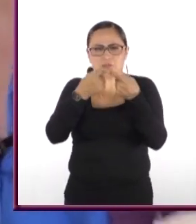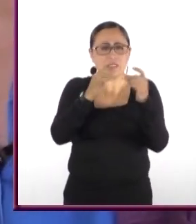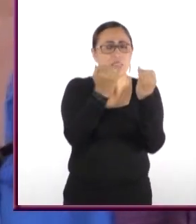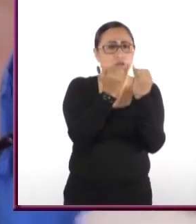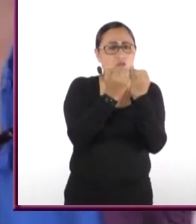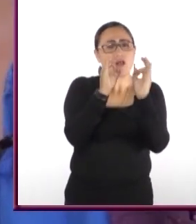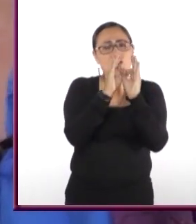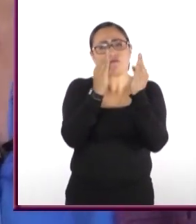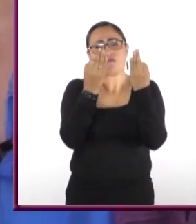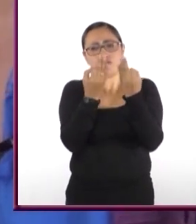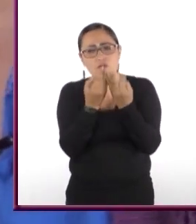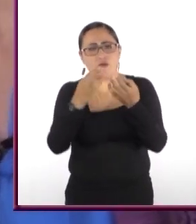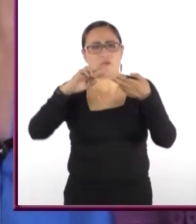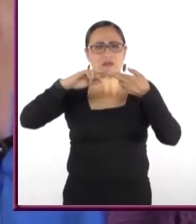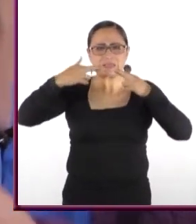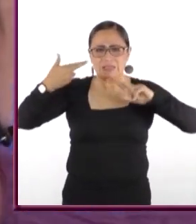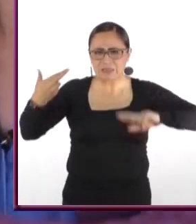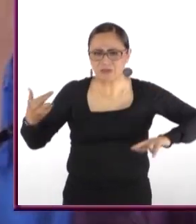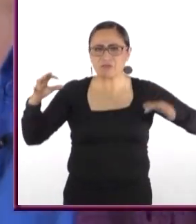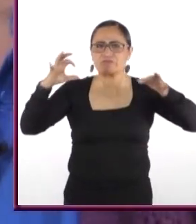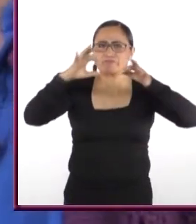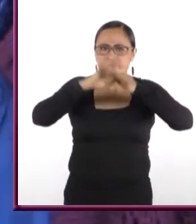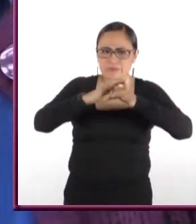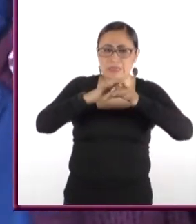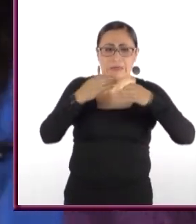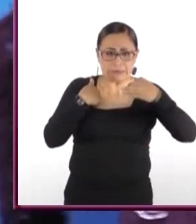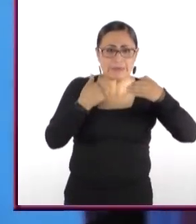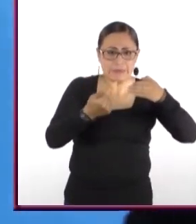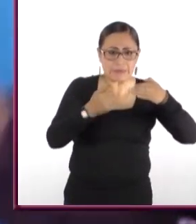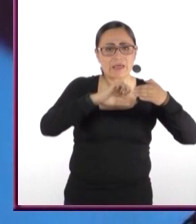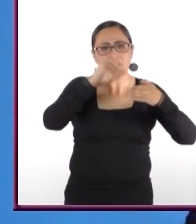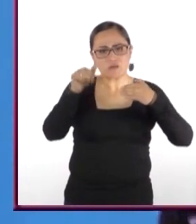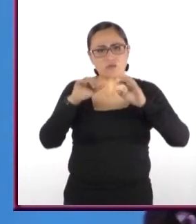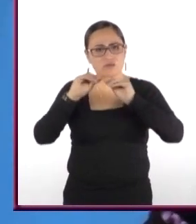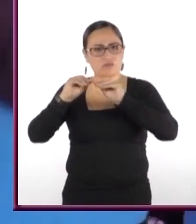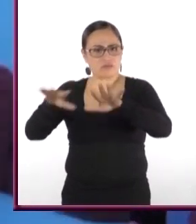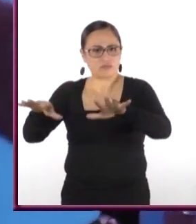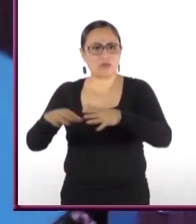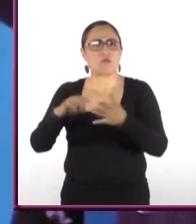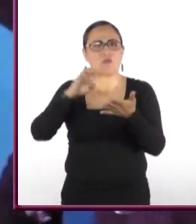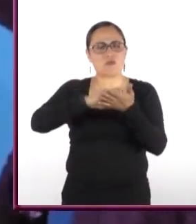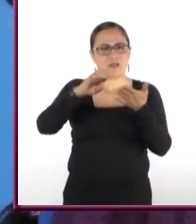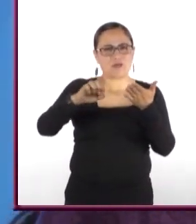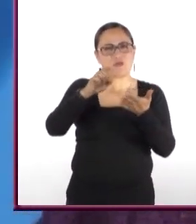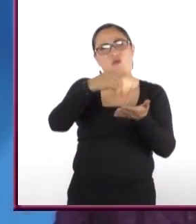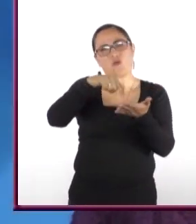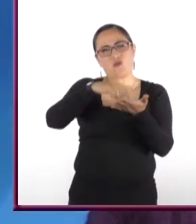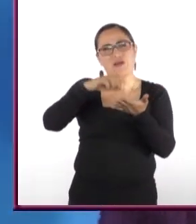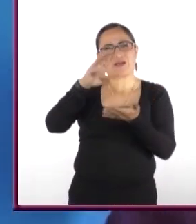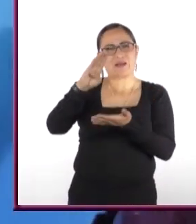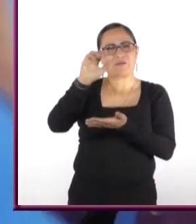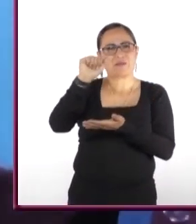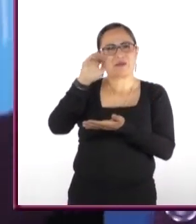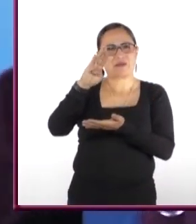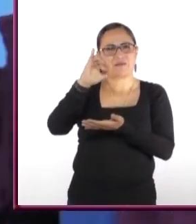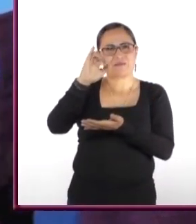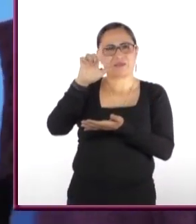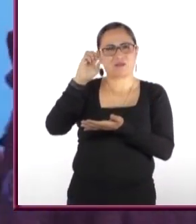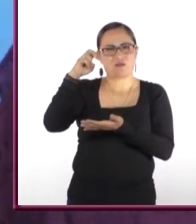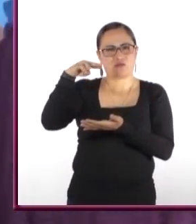encontramos las fórmulas, las relaciones, lo entendemos para decir, ¿no? Por ejemplo, pues en Babilonia, cuando querían